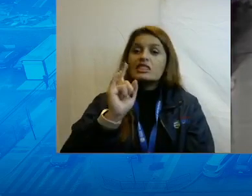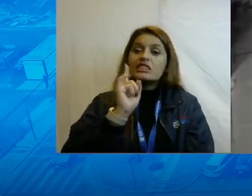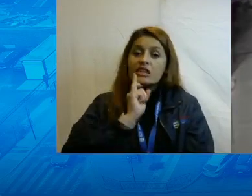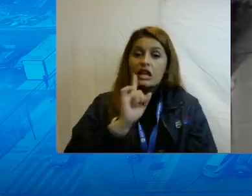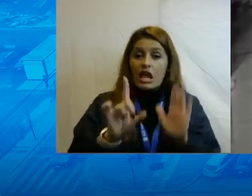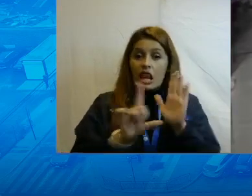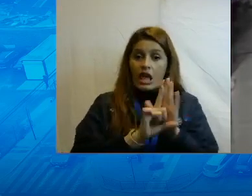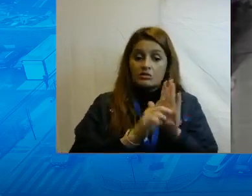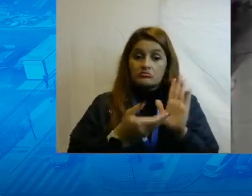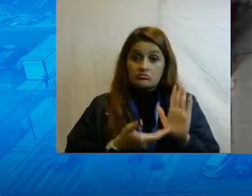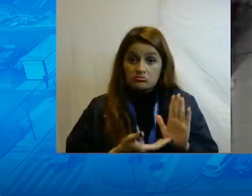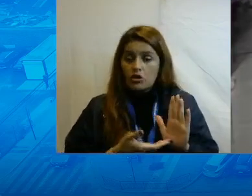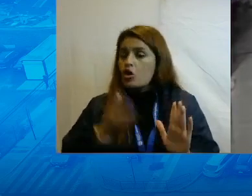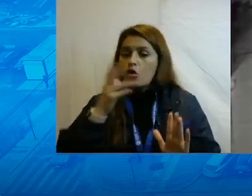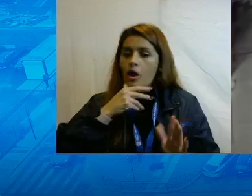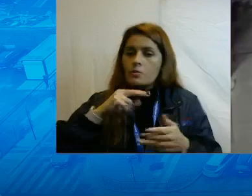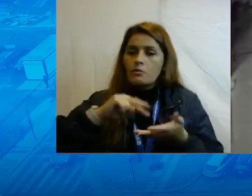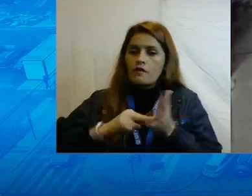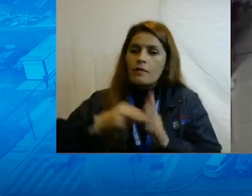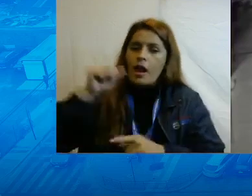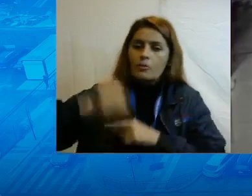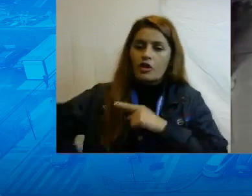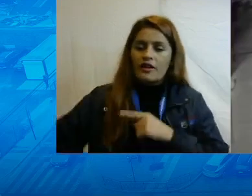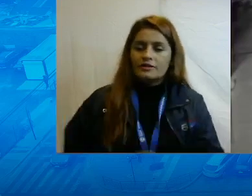a derecho, no tengo problema en aprobar.